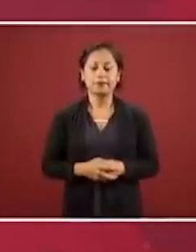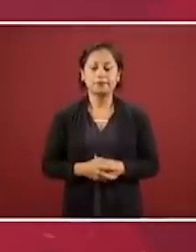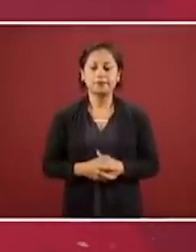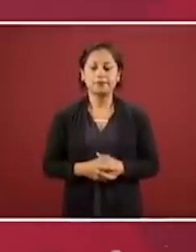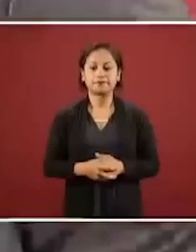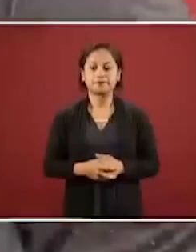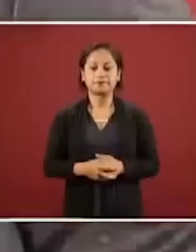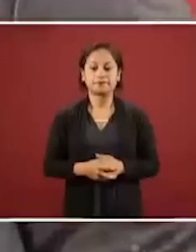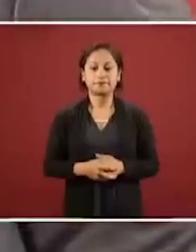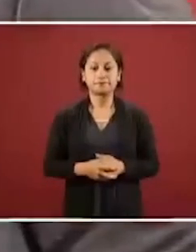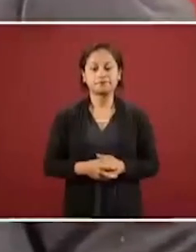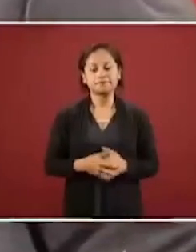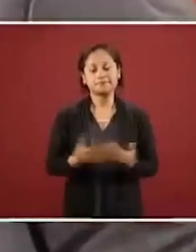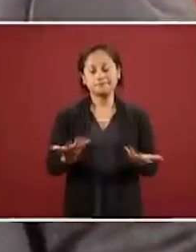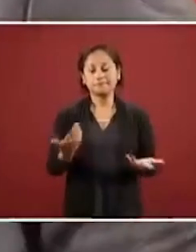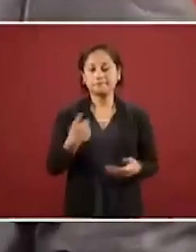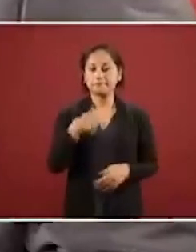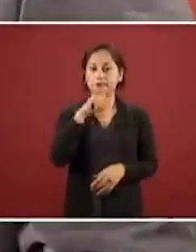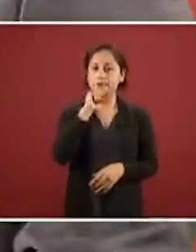deseo